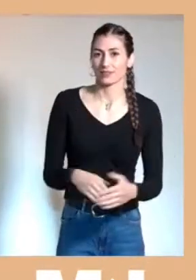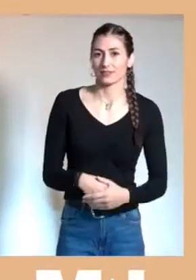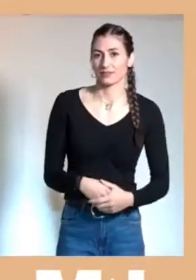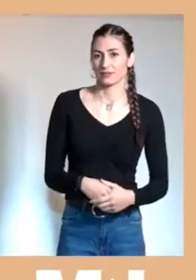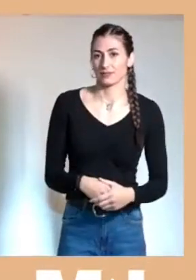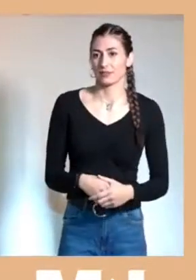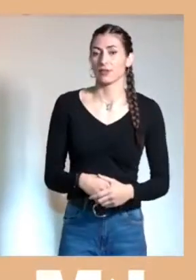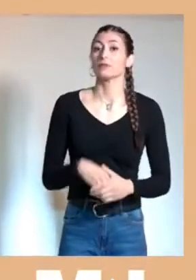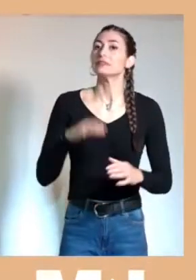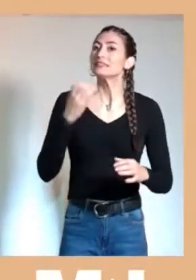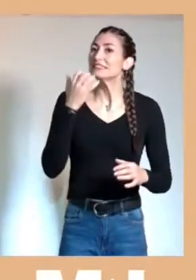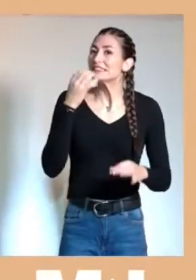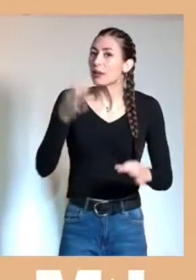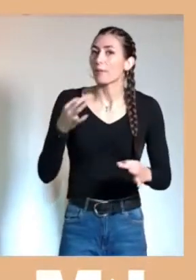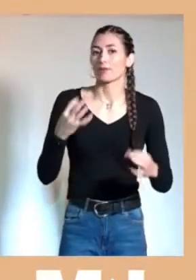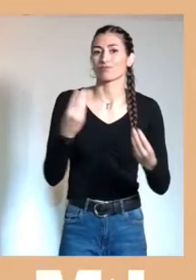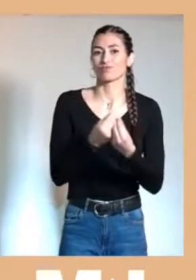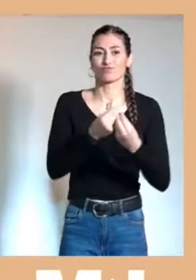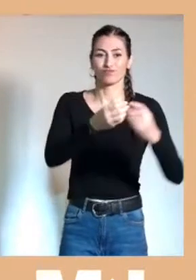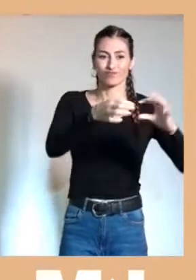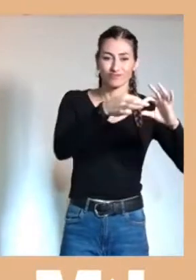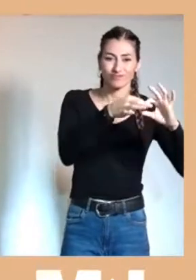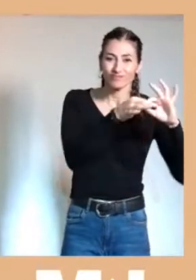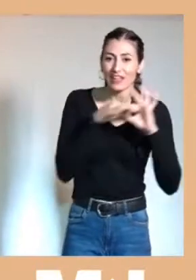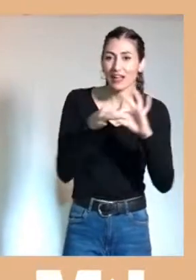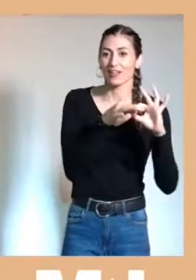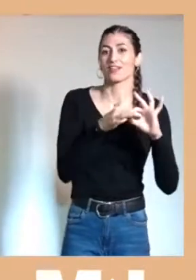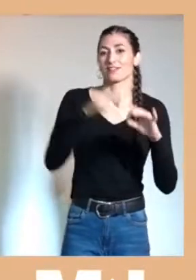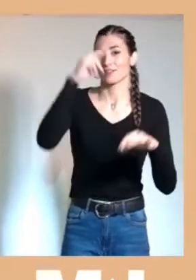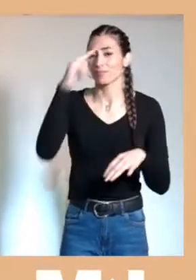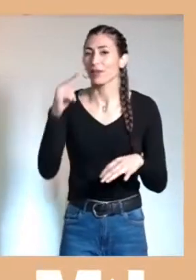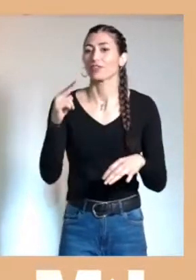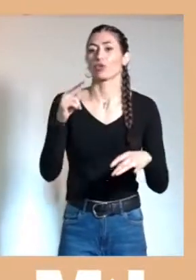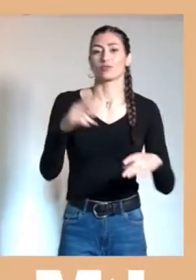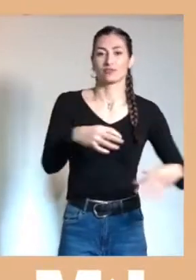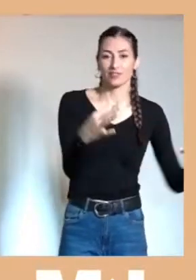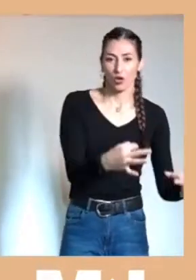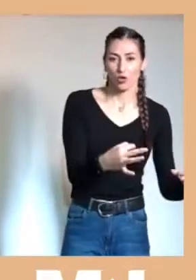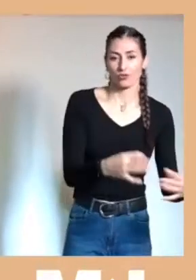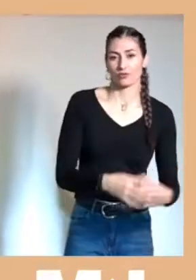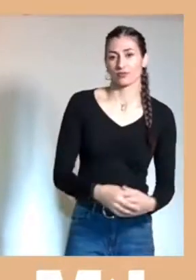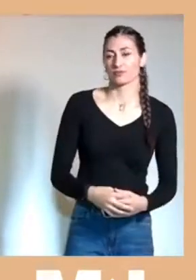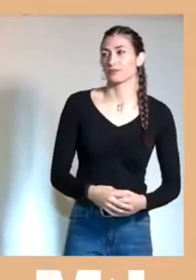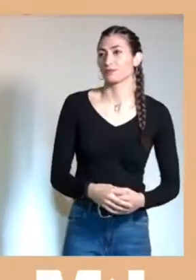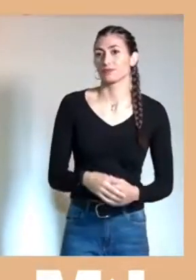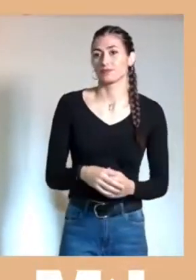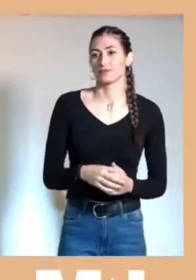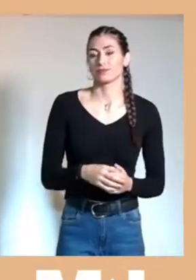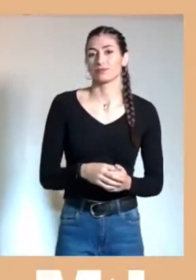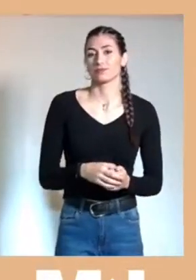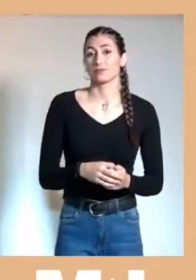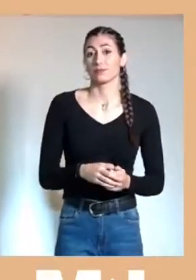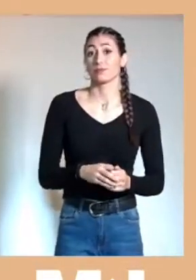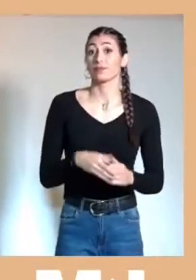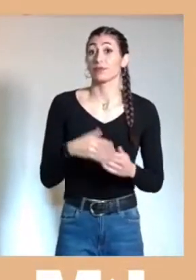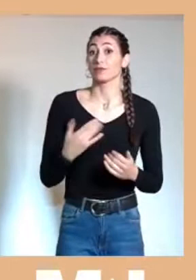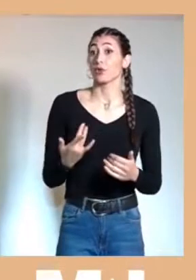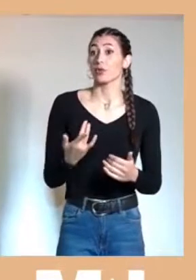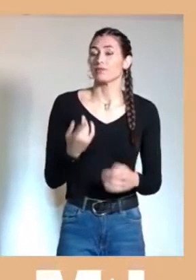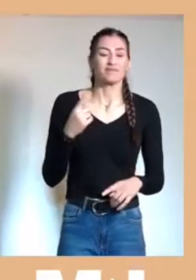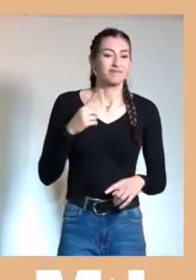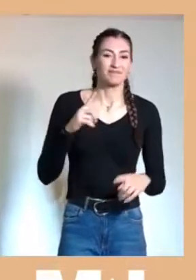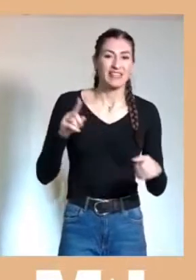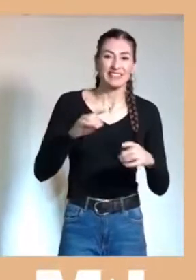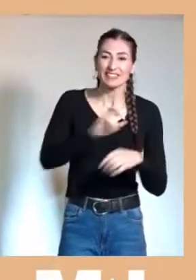con rigor, con respeto y que vaya en busca de la fraternidad. Y esta es una de ellas, independientemente del resultado que